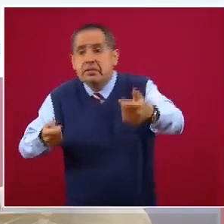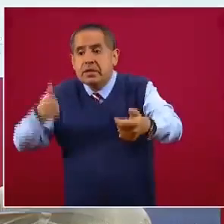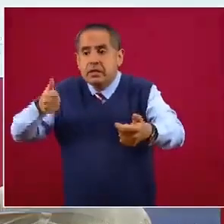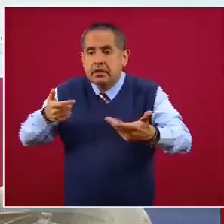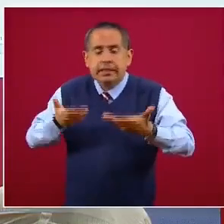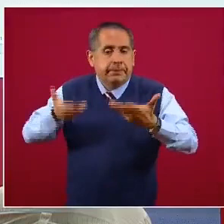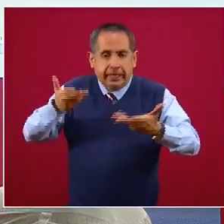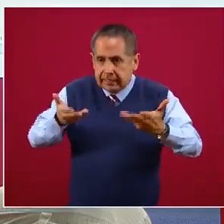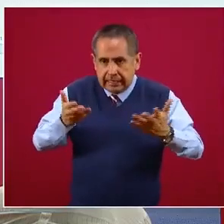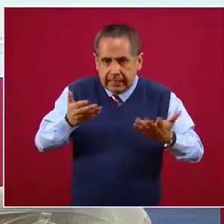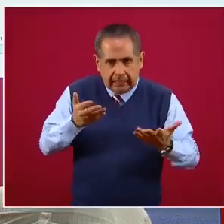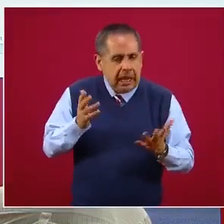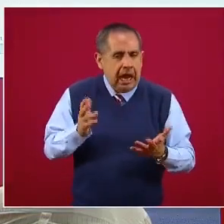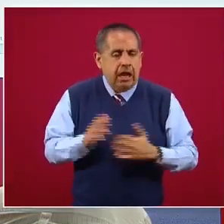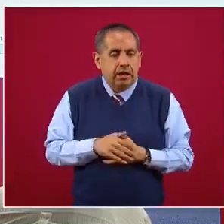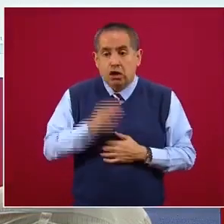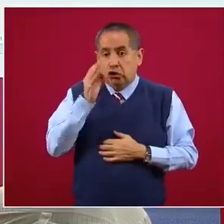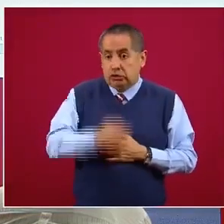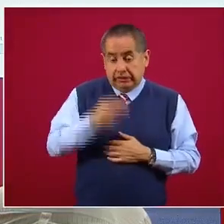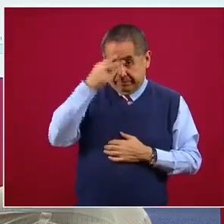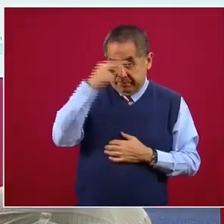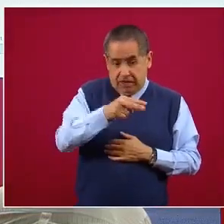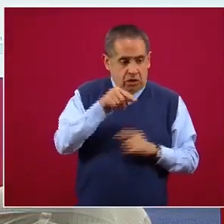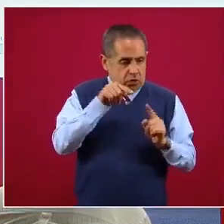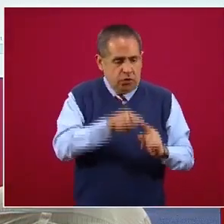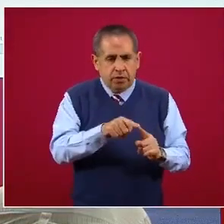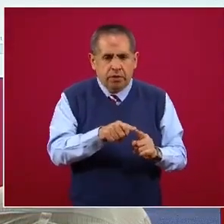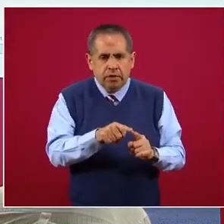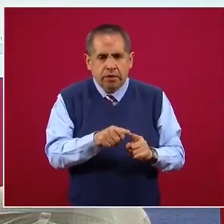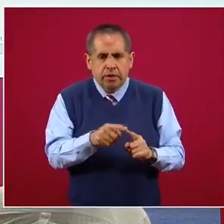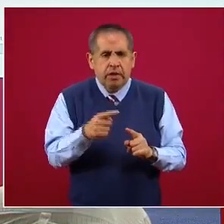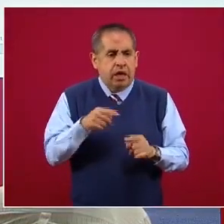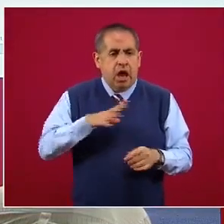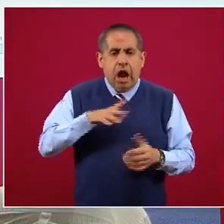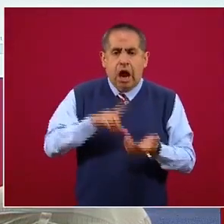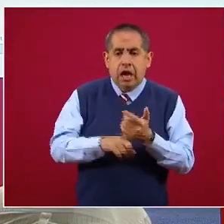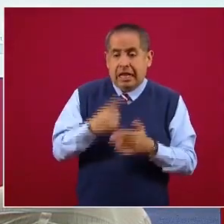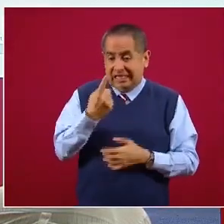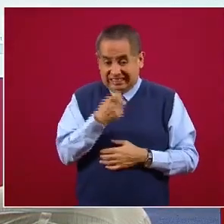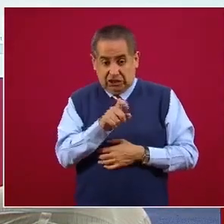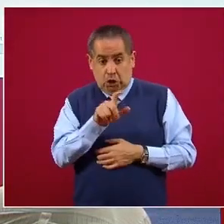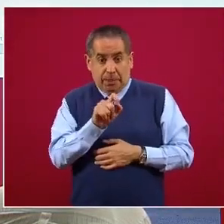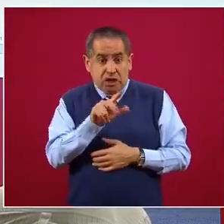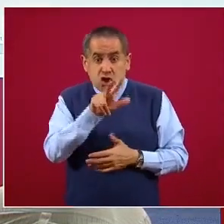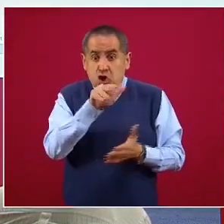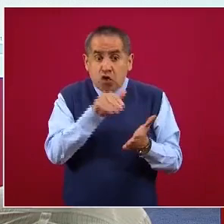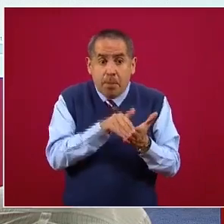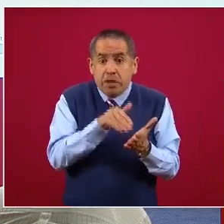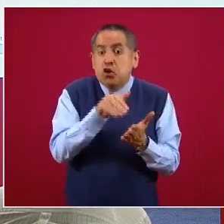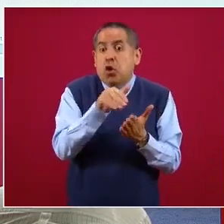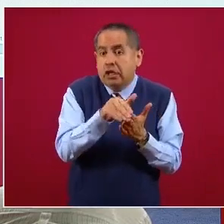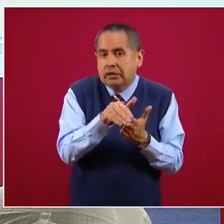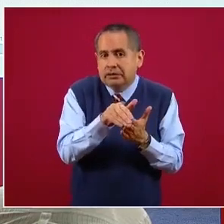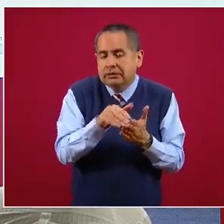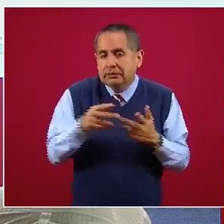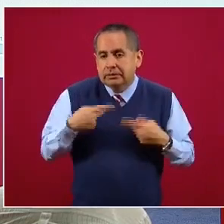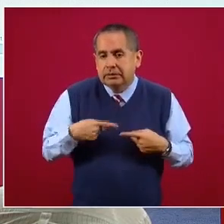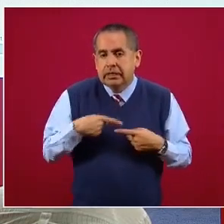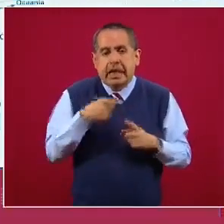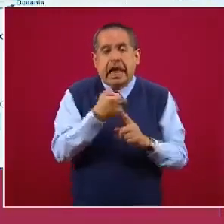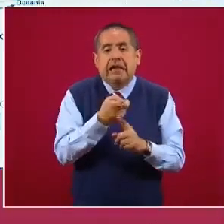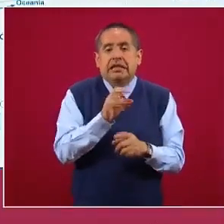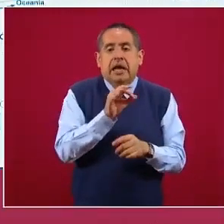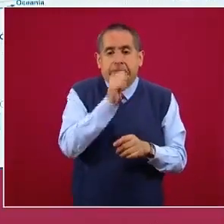cronológico. Concretamente en México, que tiene 128 millones de habitantes, esa fecha fue